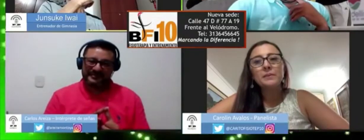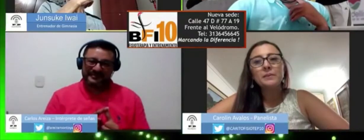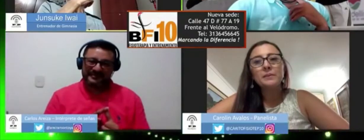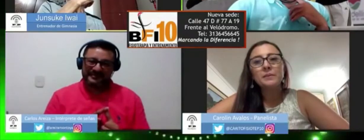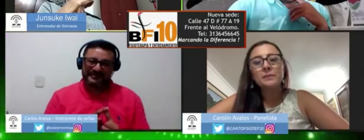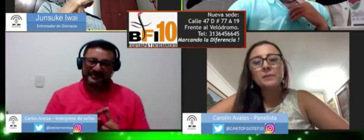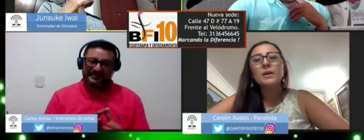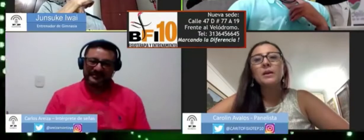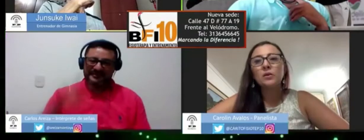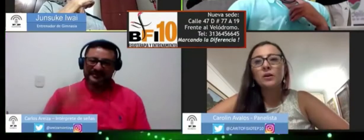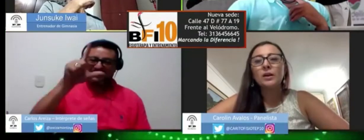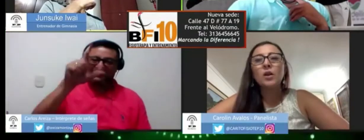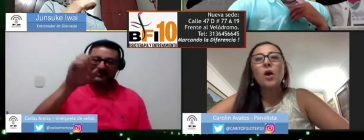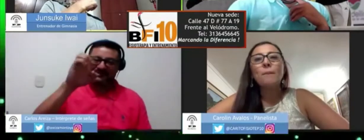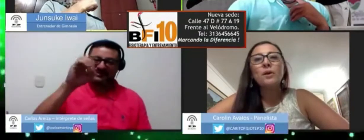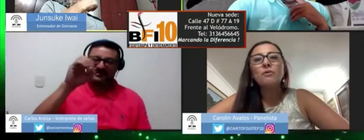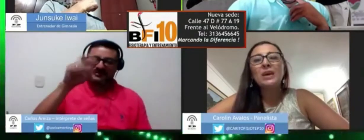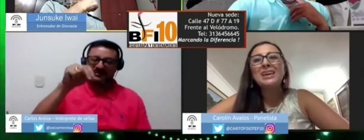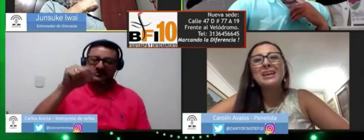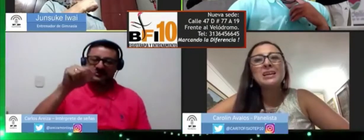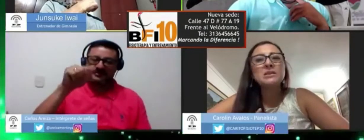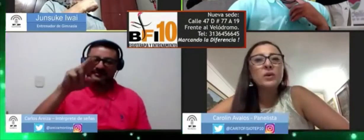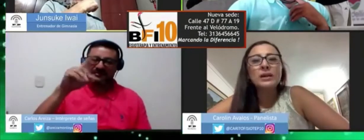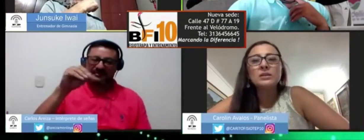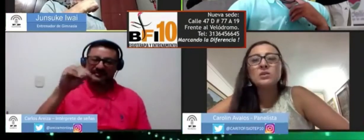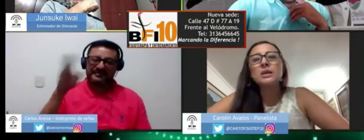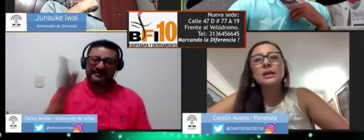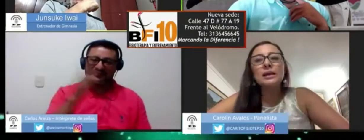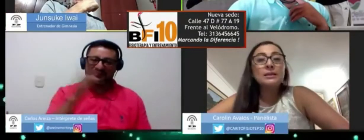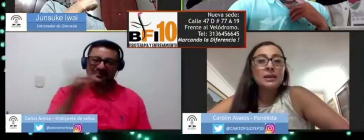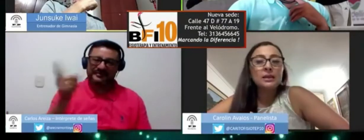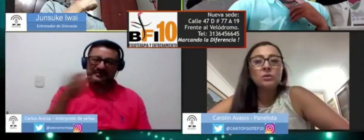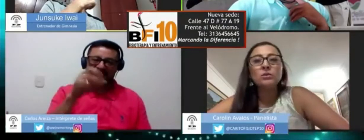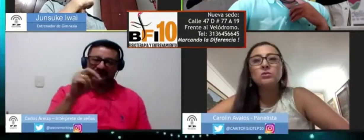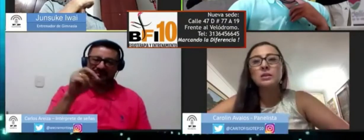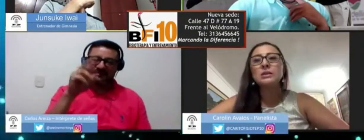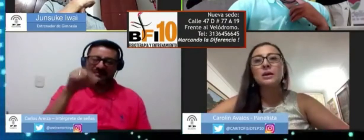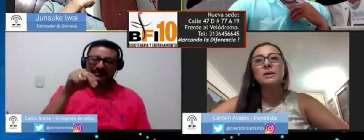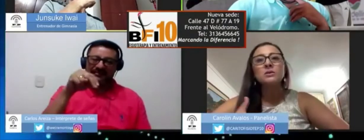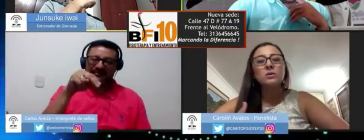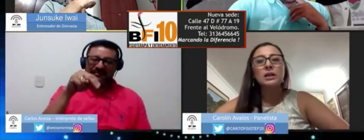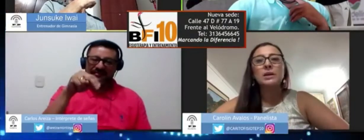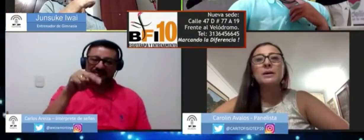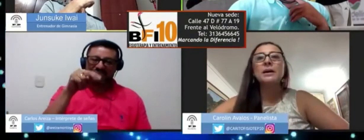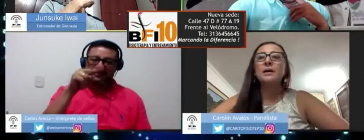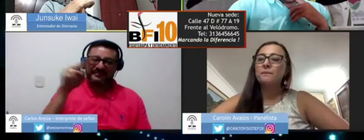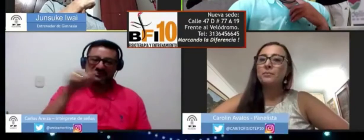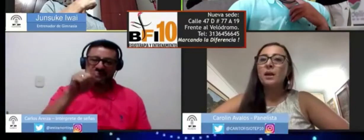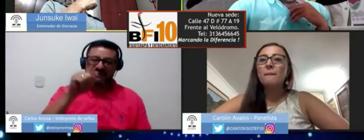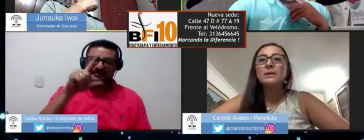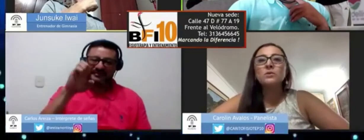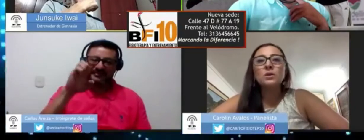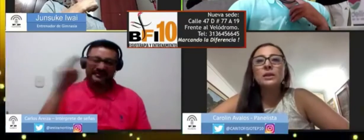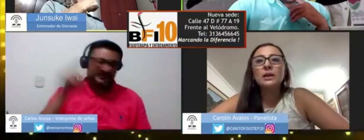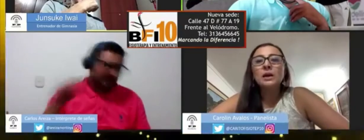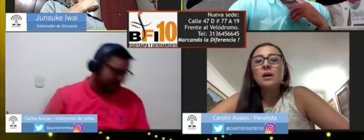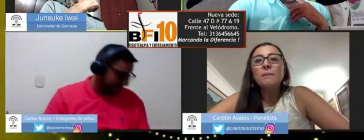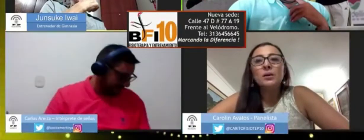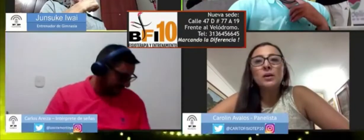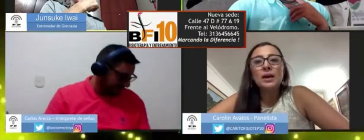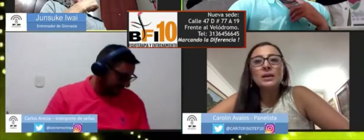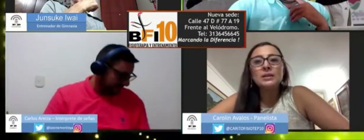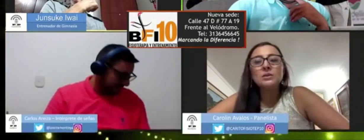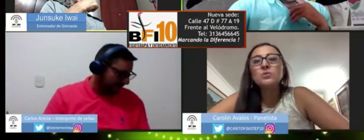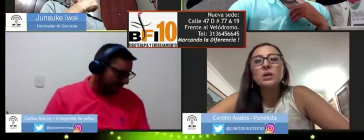Leonardo González. Profe, y de las mujeres, yo sé, entiendo que usted está más con la rama masculina. Pero